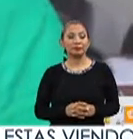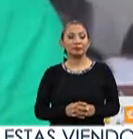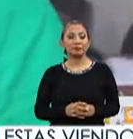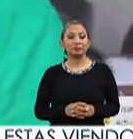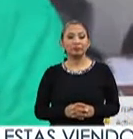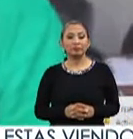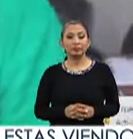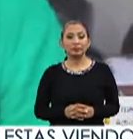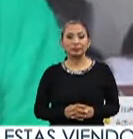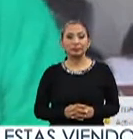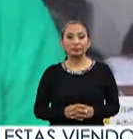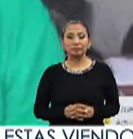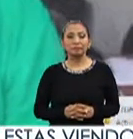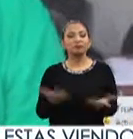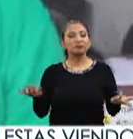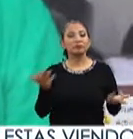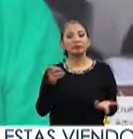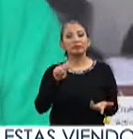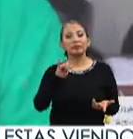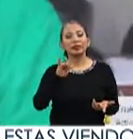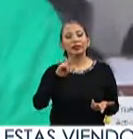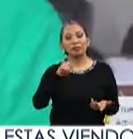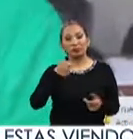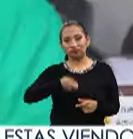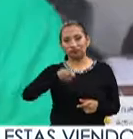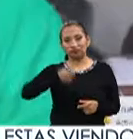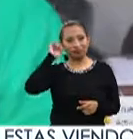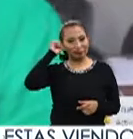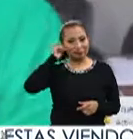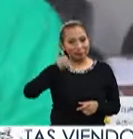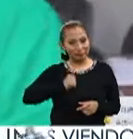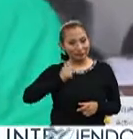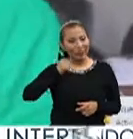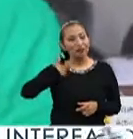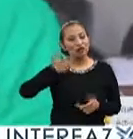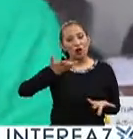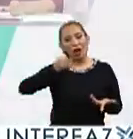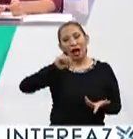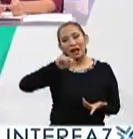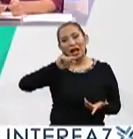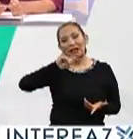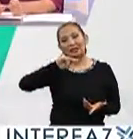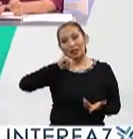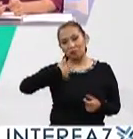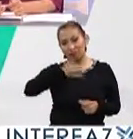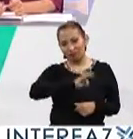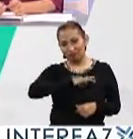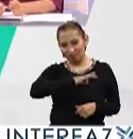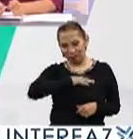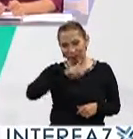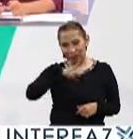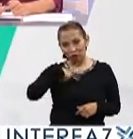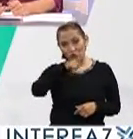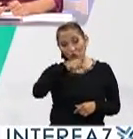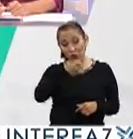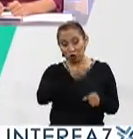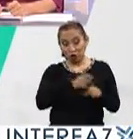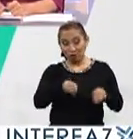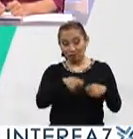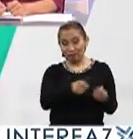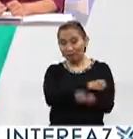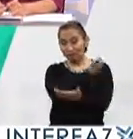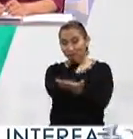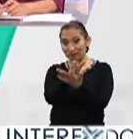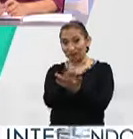gracias a Dios. Irving, te saludo con mucho gusto hasta Sinaloa. Te habla Ana Cristina Olvera. Muchas felicidades por haber tenido